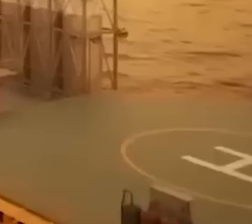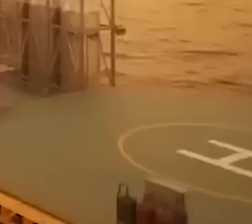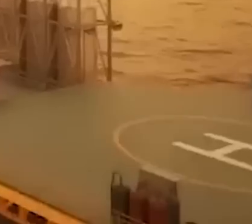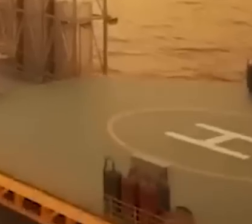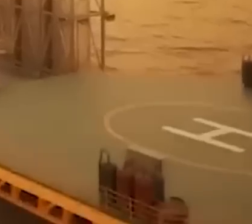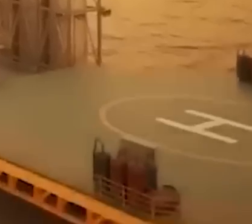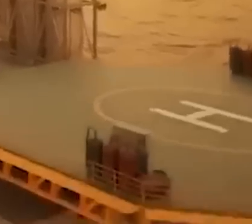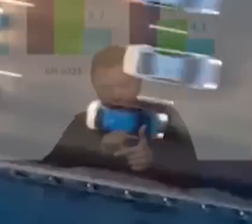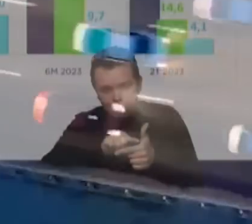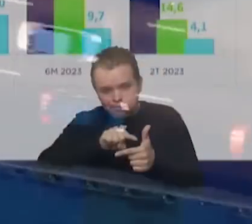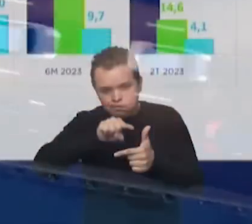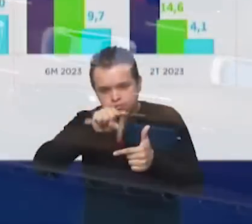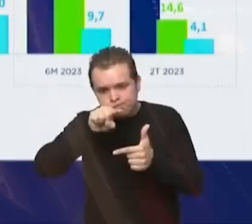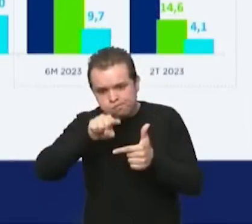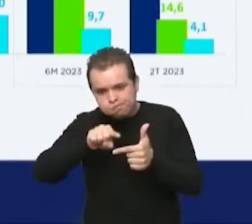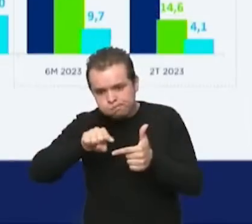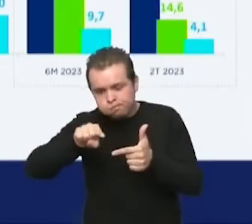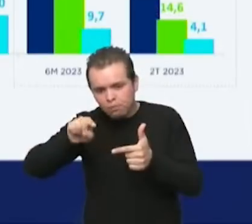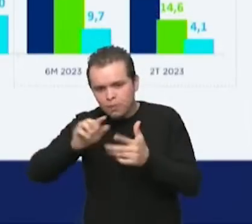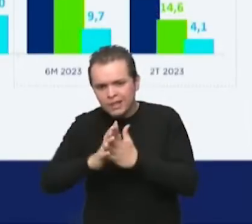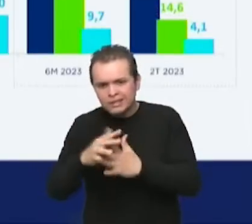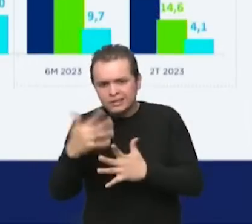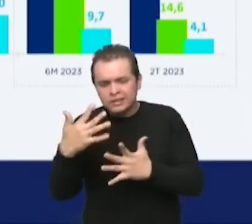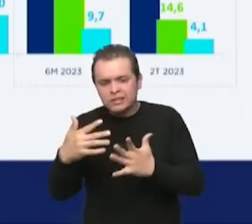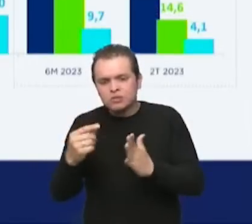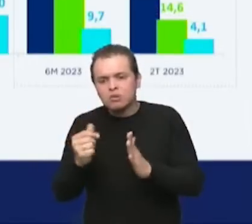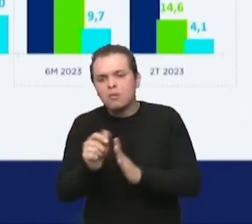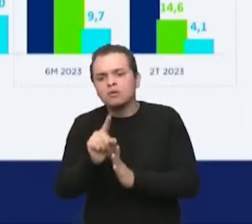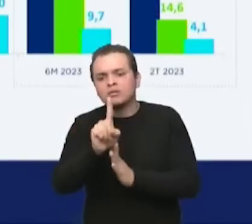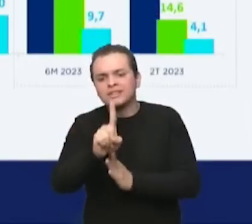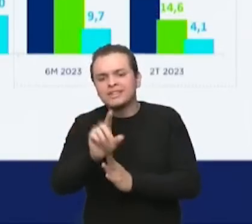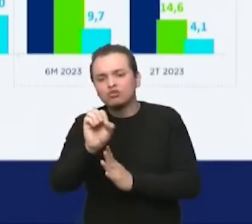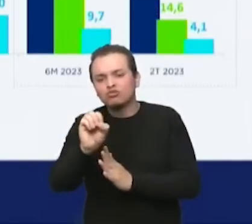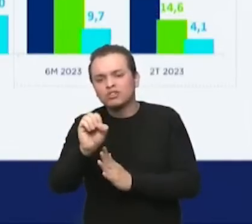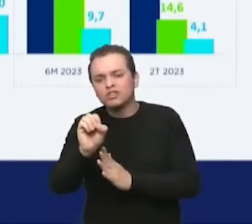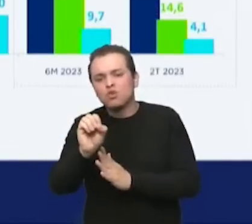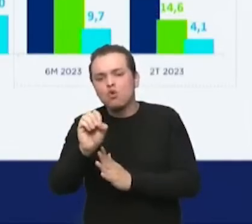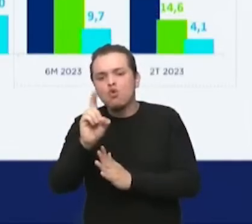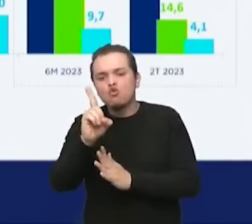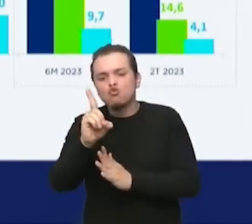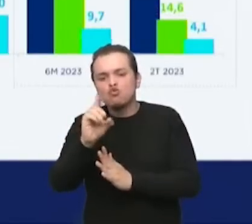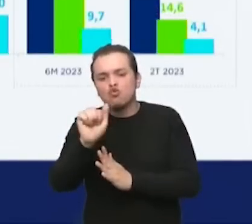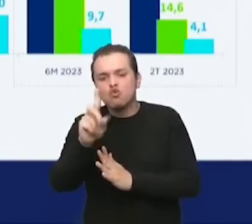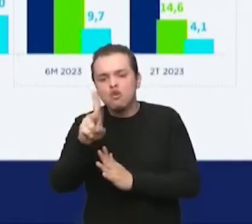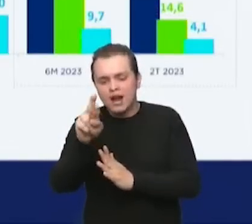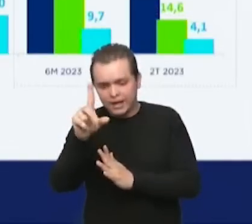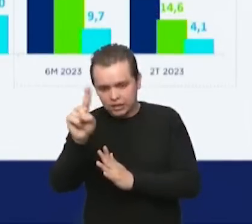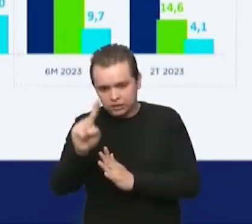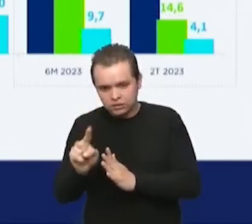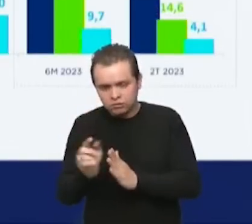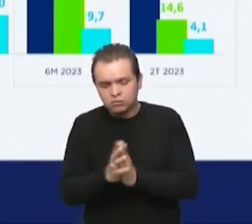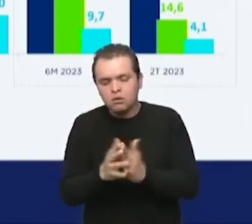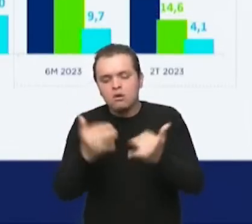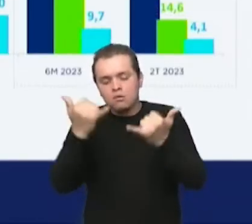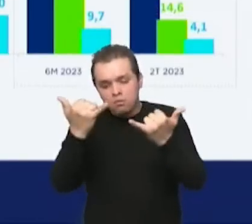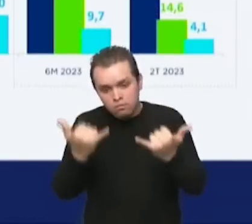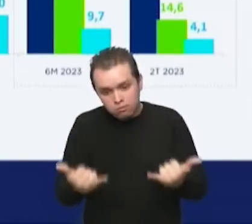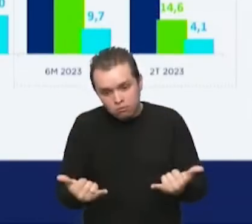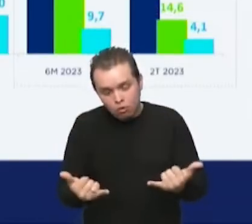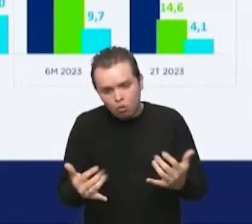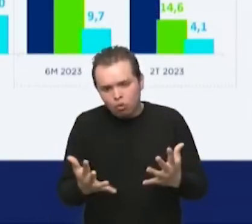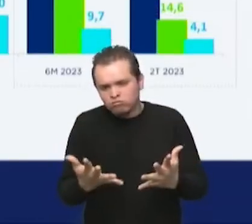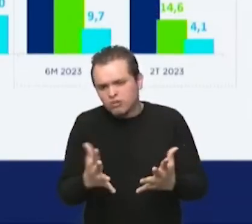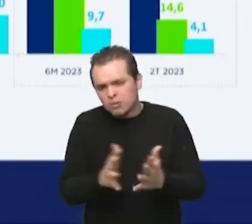un año estábamos con un precio del crudo del orden de 105 dólares y Hoy estamos en promedio